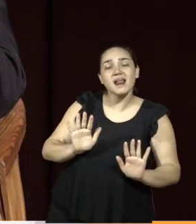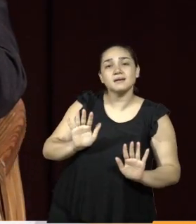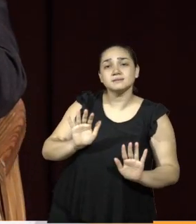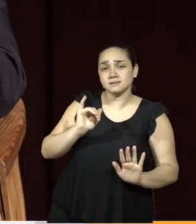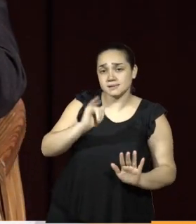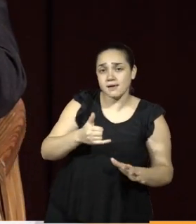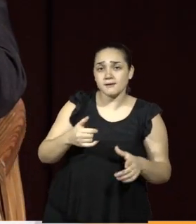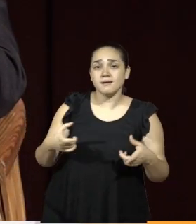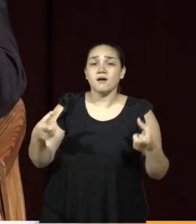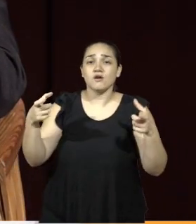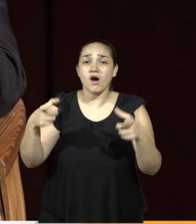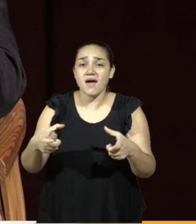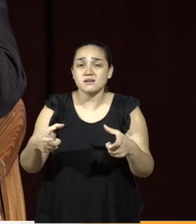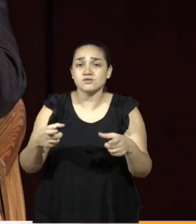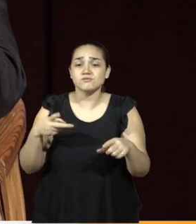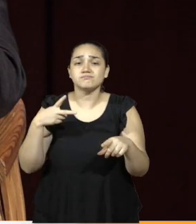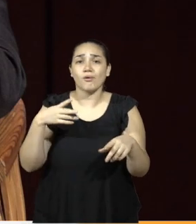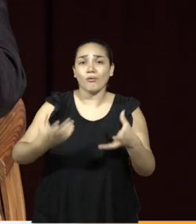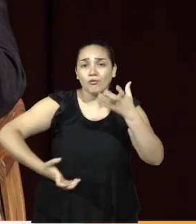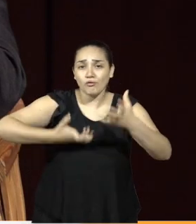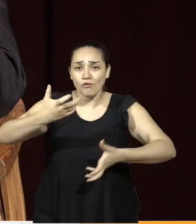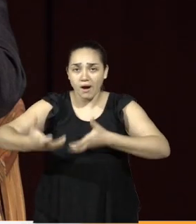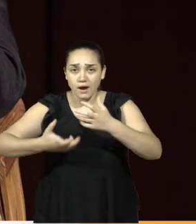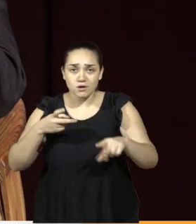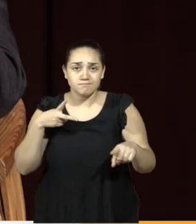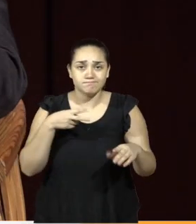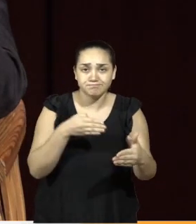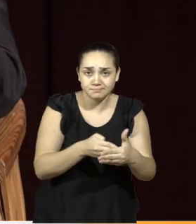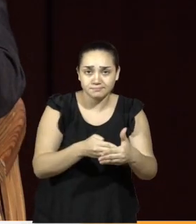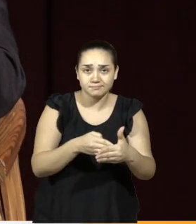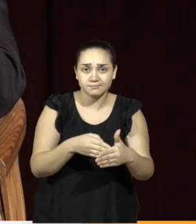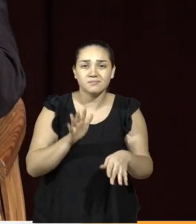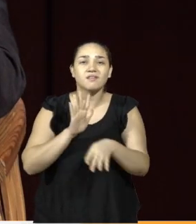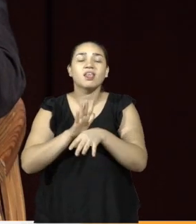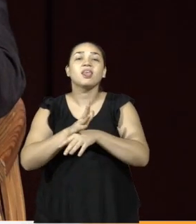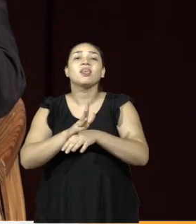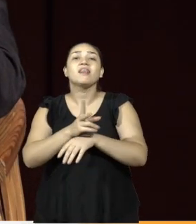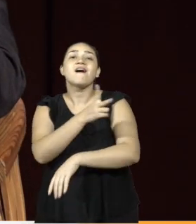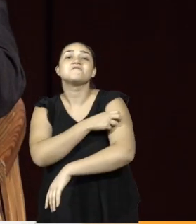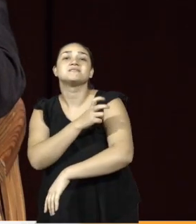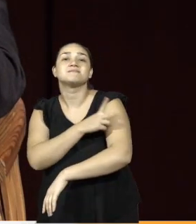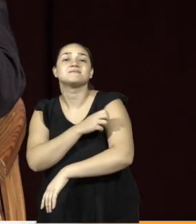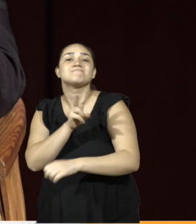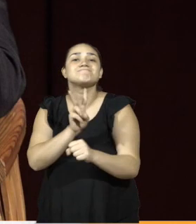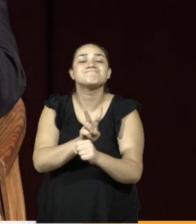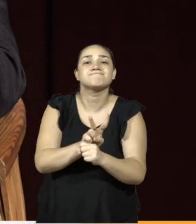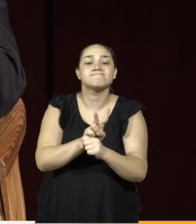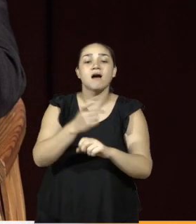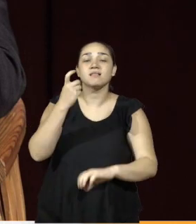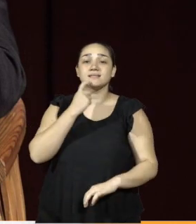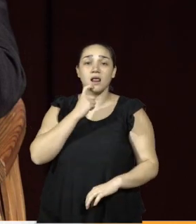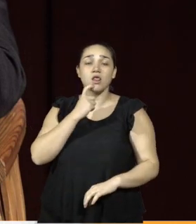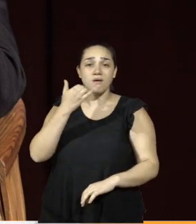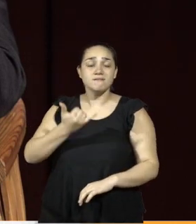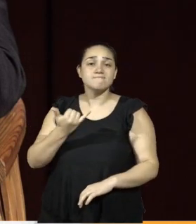sí, los anillos cortafuegos justamente es una línea de defensa. Bueno, es una de las problemáticas que tenemos en la provincia de San Luis y